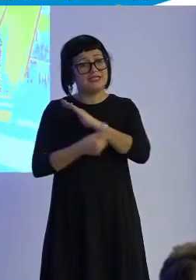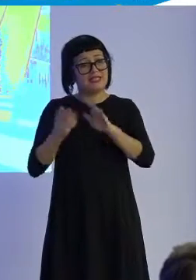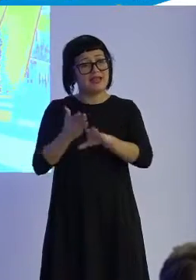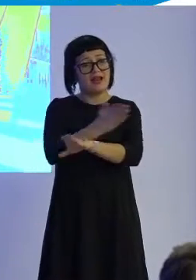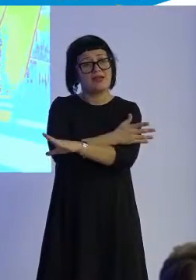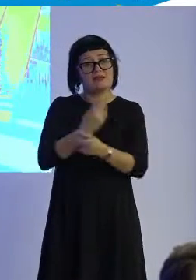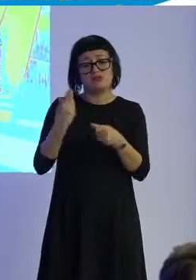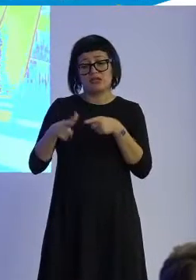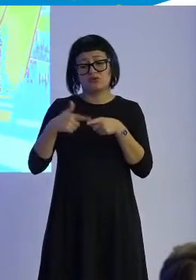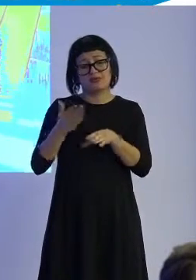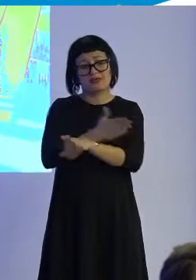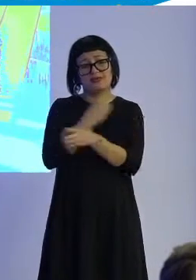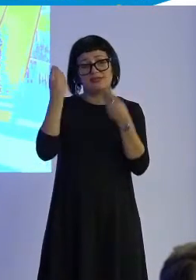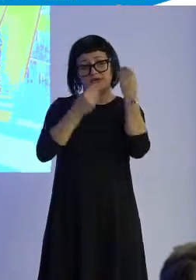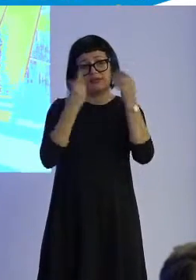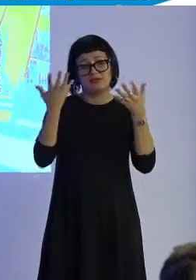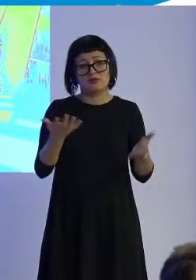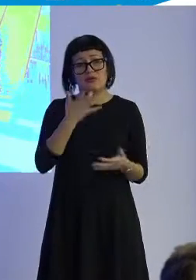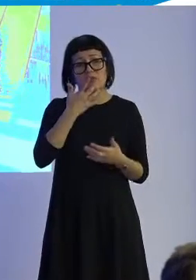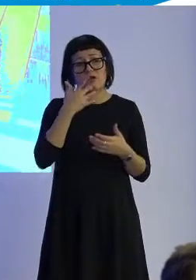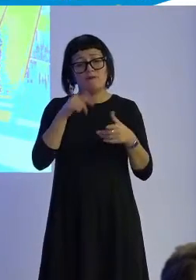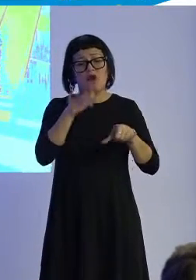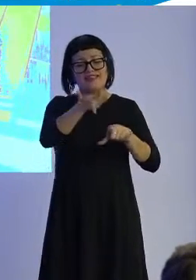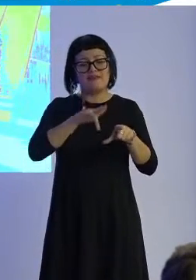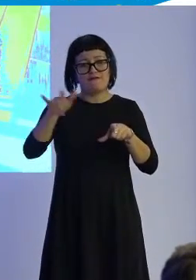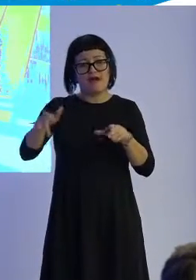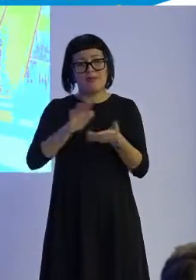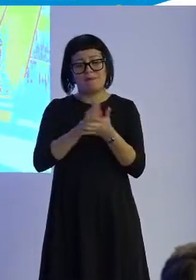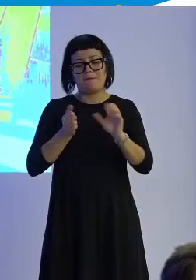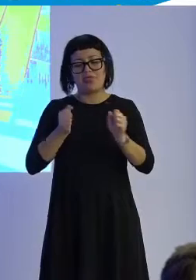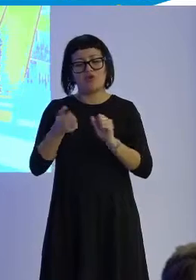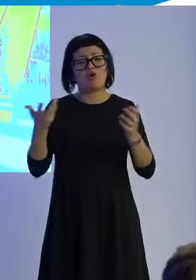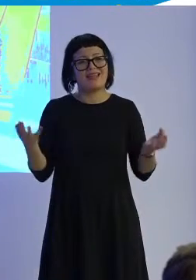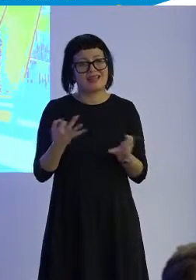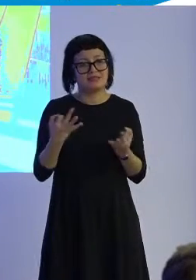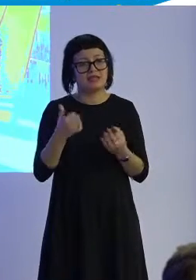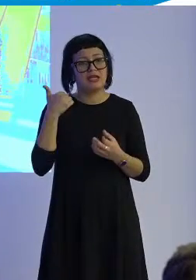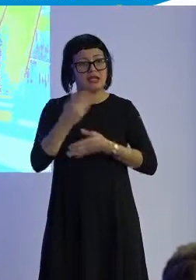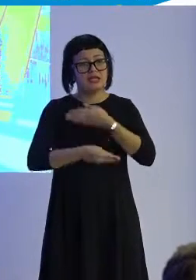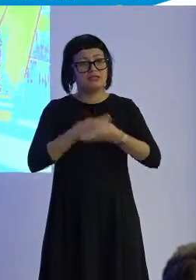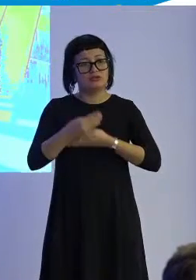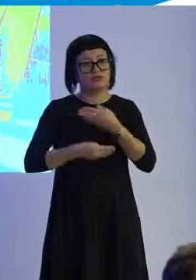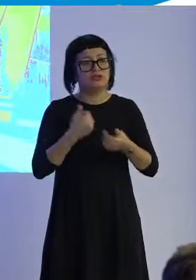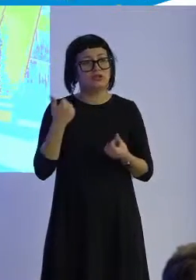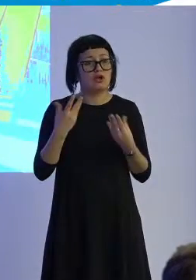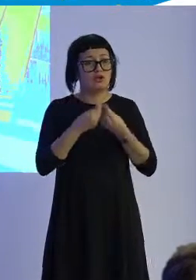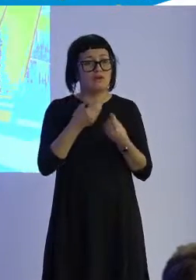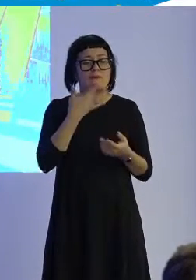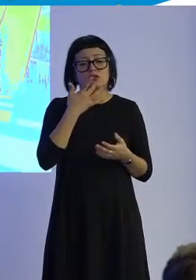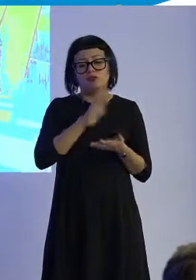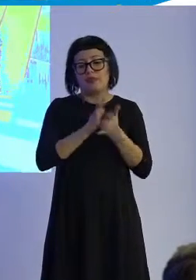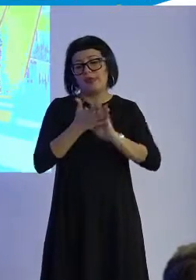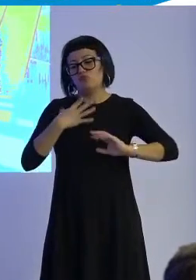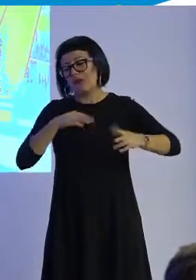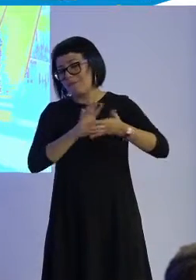que antes no tenías. Por ejemplo, la interfaz, o sea, ¿qué va a ser mi mando? Por ejemplo, que esto está hecho con la HTC Vive. Pues mi mando va a ser una